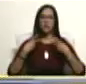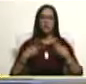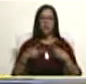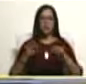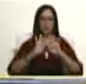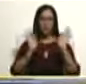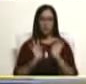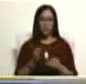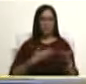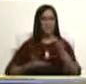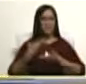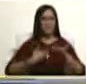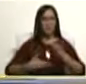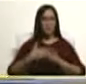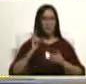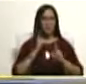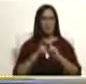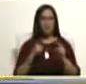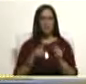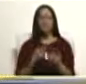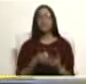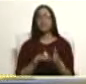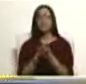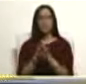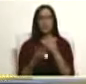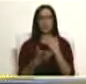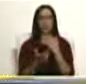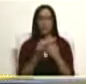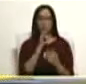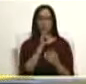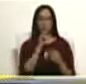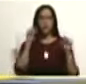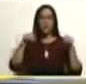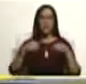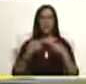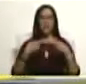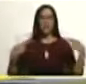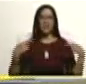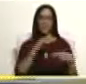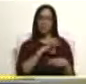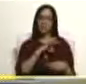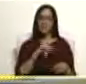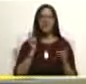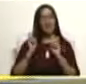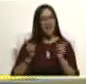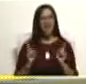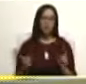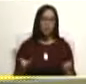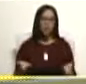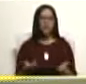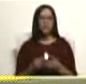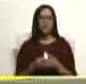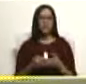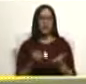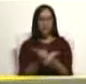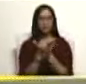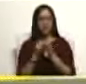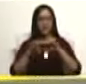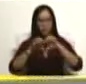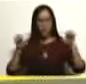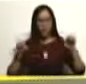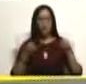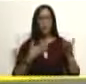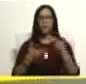de intercambio desde el desarrollo de las tecnologías de la información. Hoy las redes sociales, algunas sirven para educarnos, para compartir